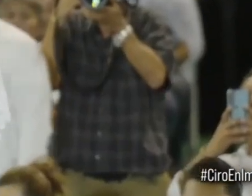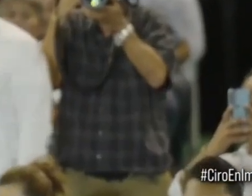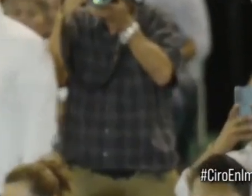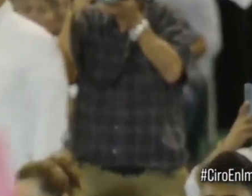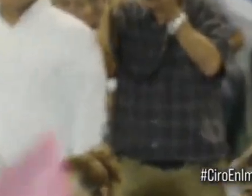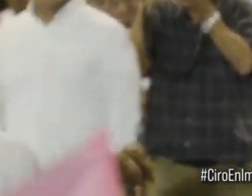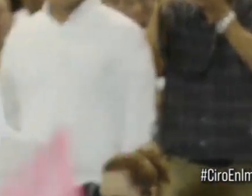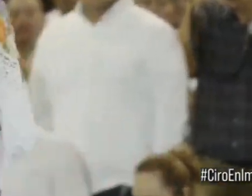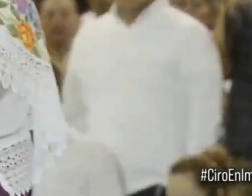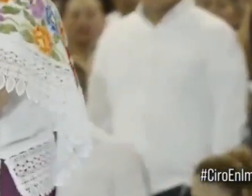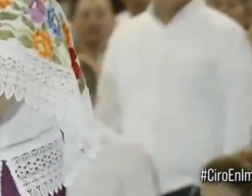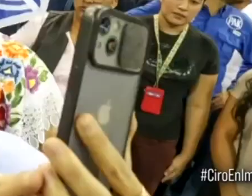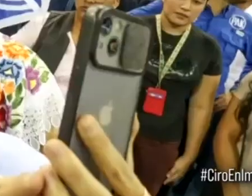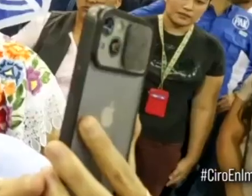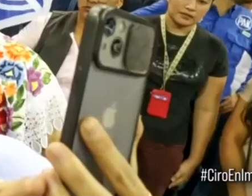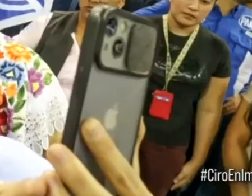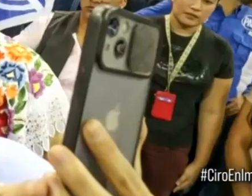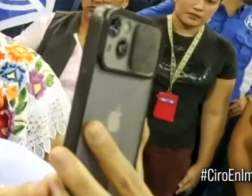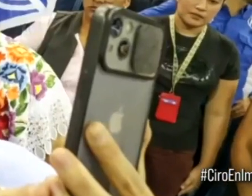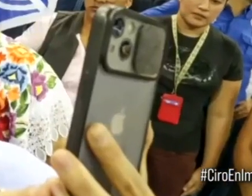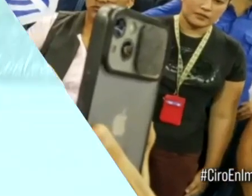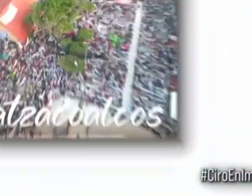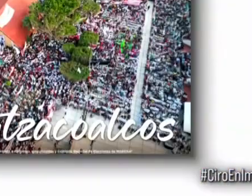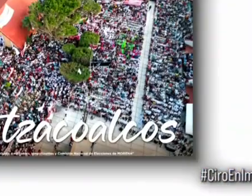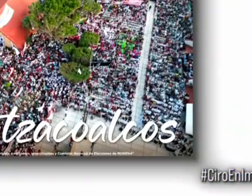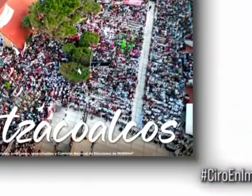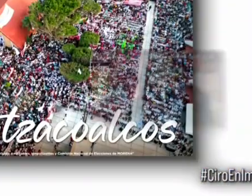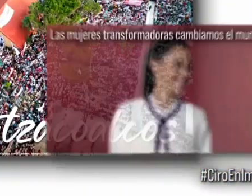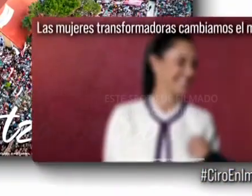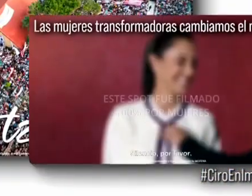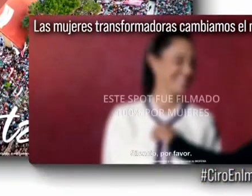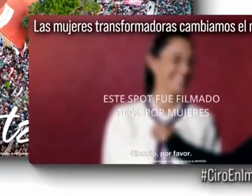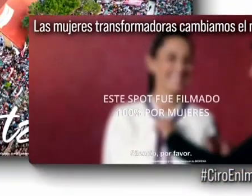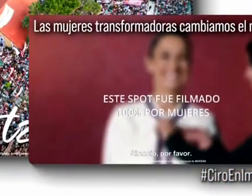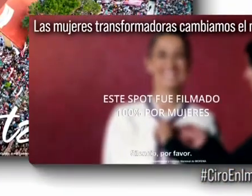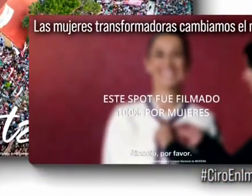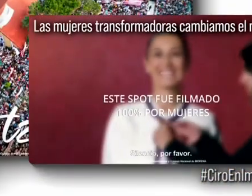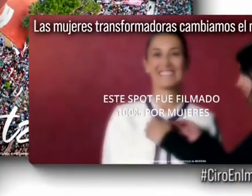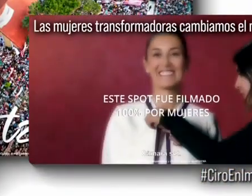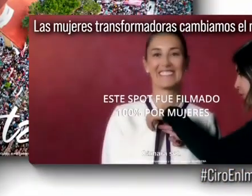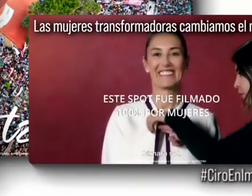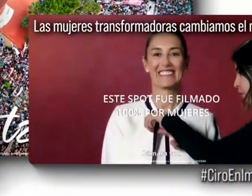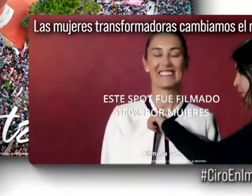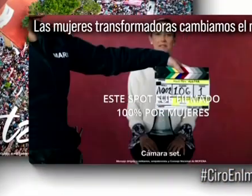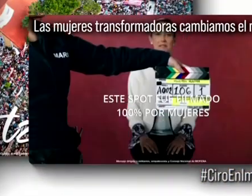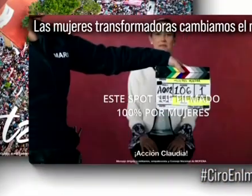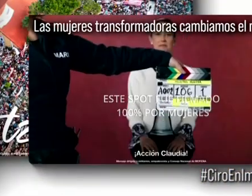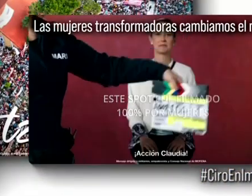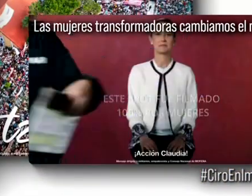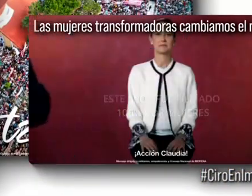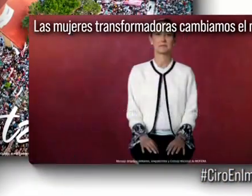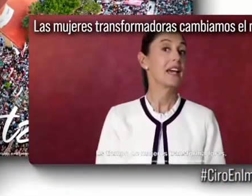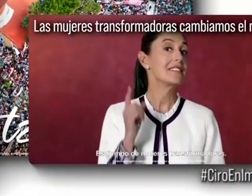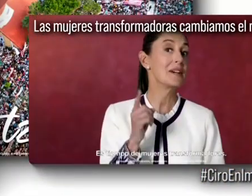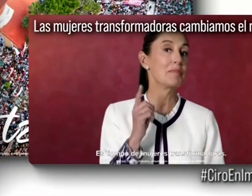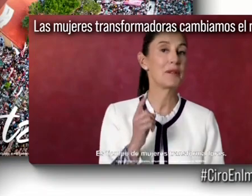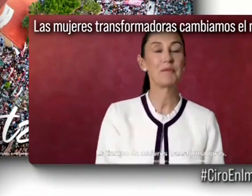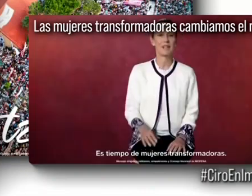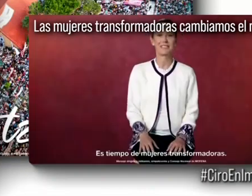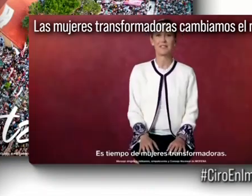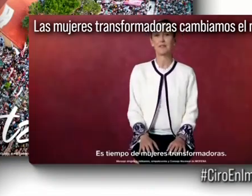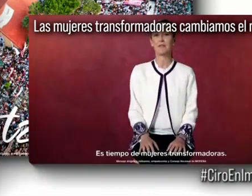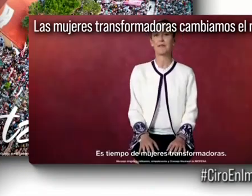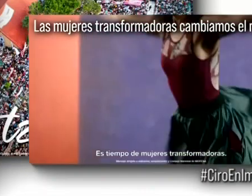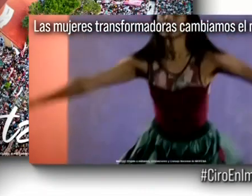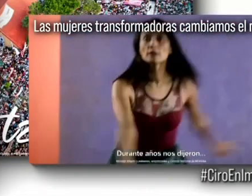Lovers. Claudia Sheinbaum hoy no tuvo actividades públicas, pero estuvo compartiendo algunas publicaciones en redes. Publicó su nuevo spot, aseguró